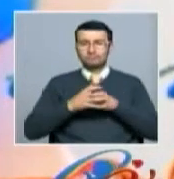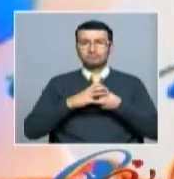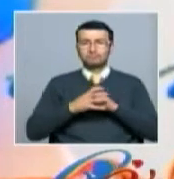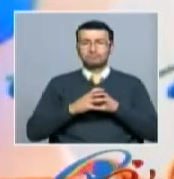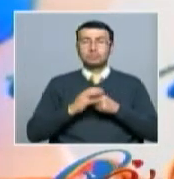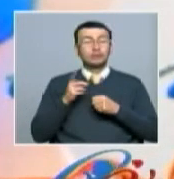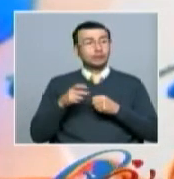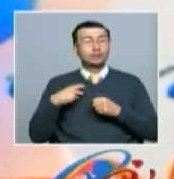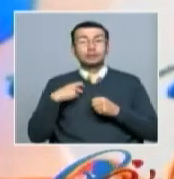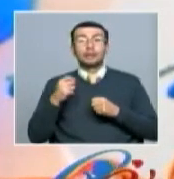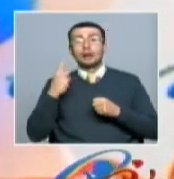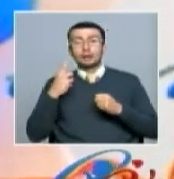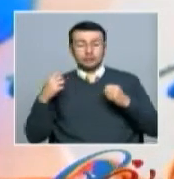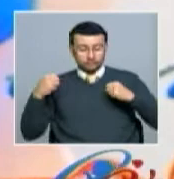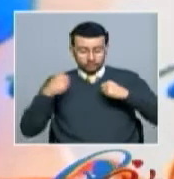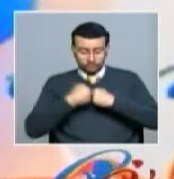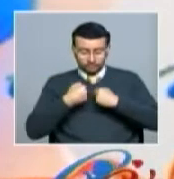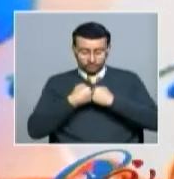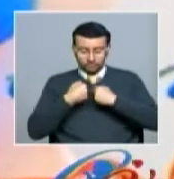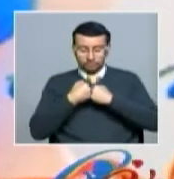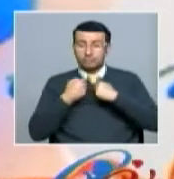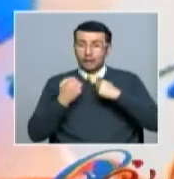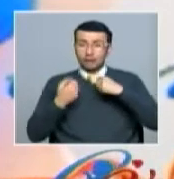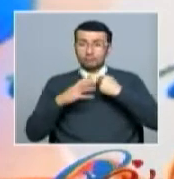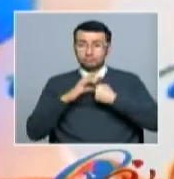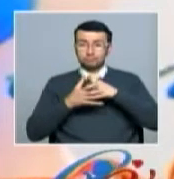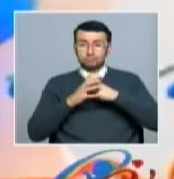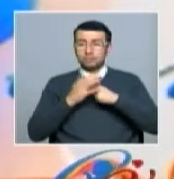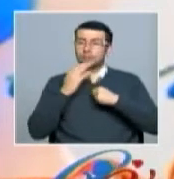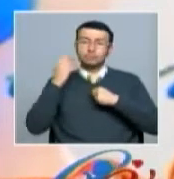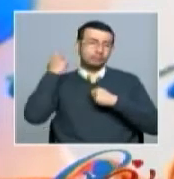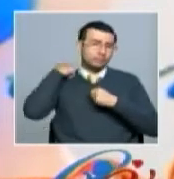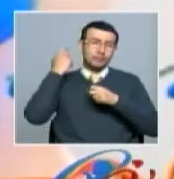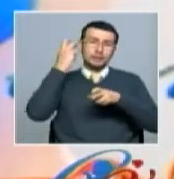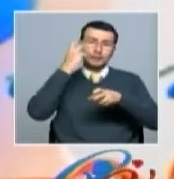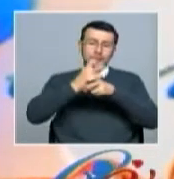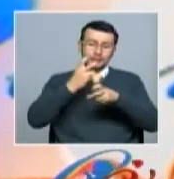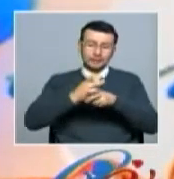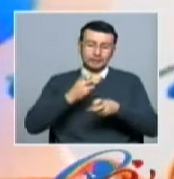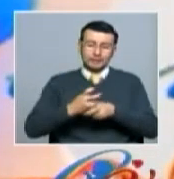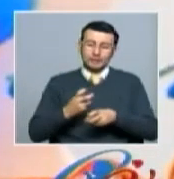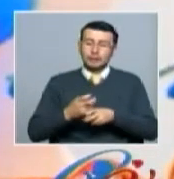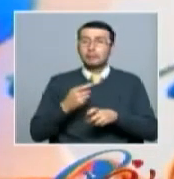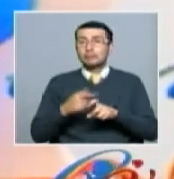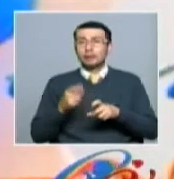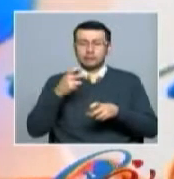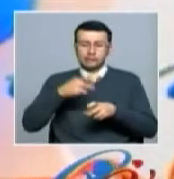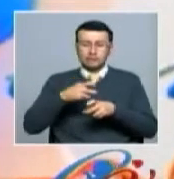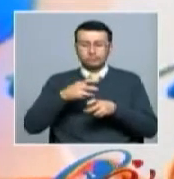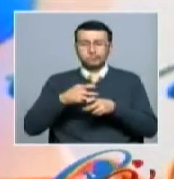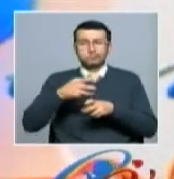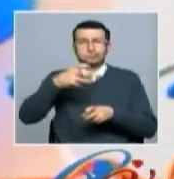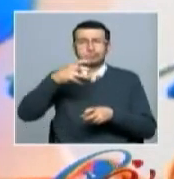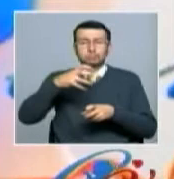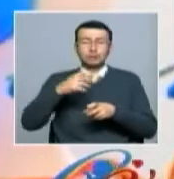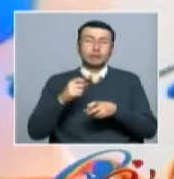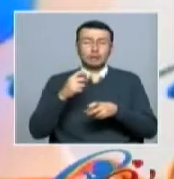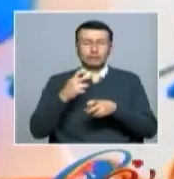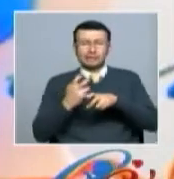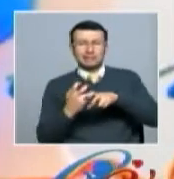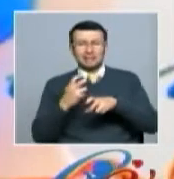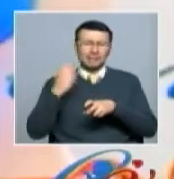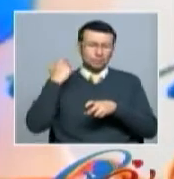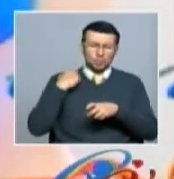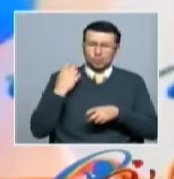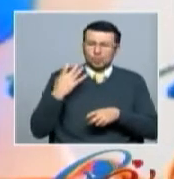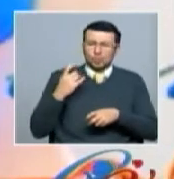articulación pequeña que une la apófisis unciforme de una vértebra con la vértebra que está inmediatamente por encima, provocando así